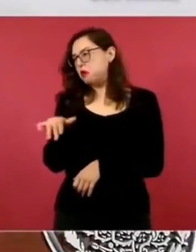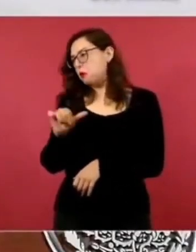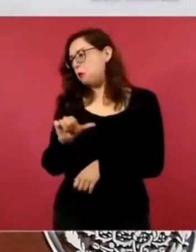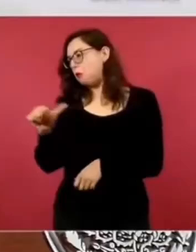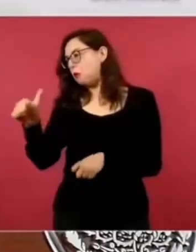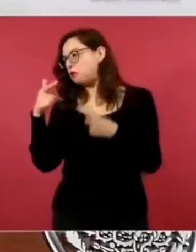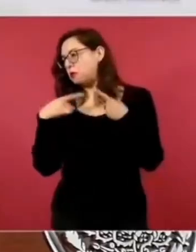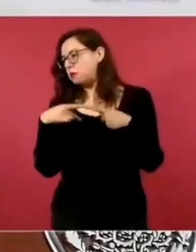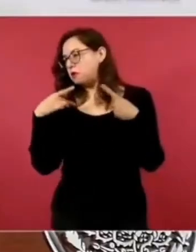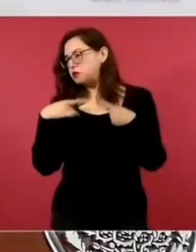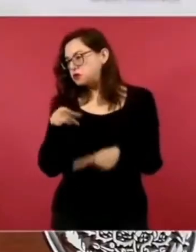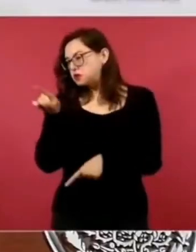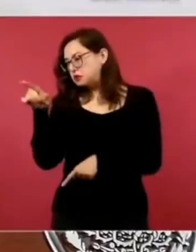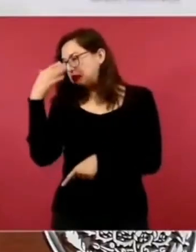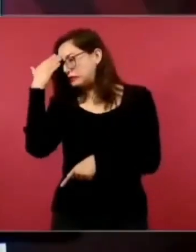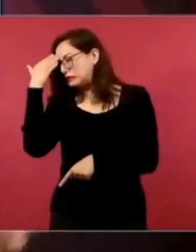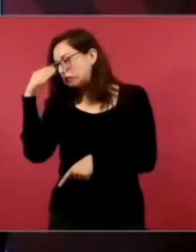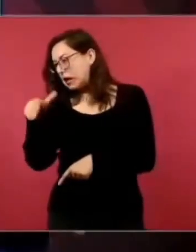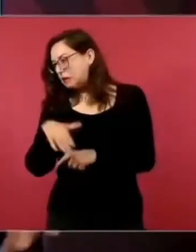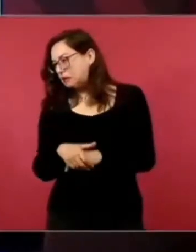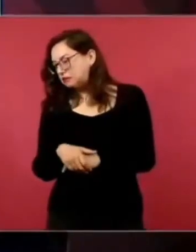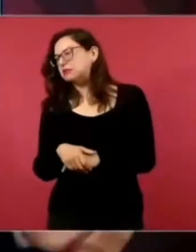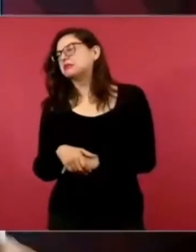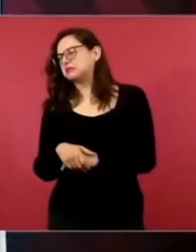y hago mi empresa